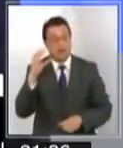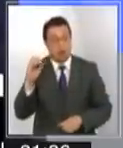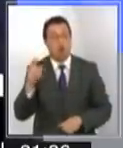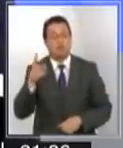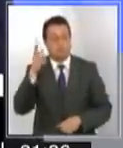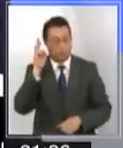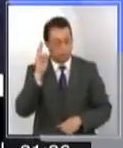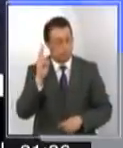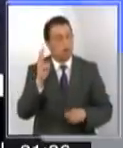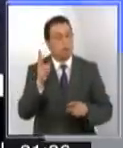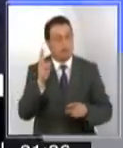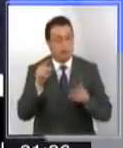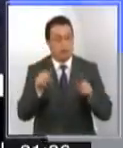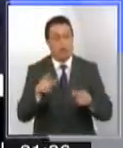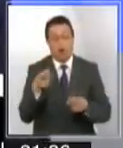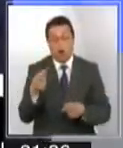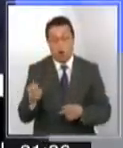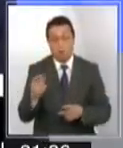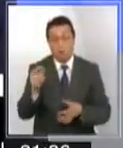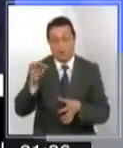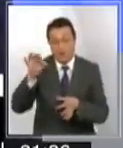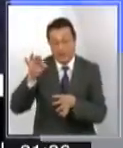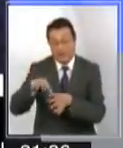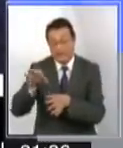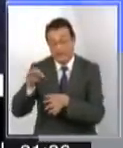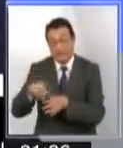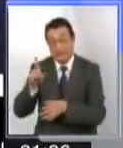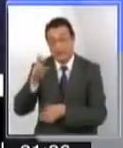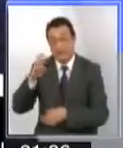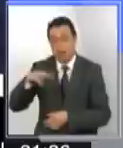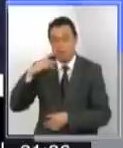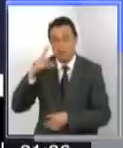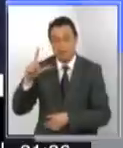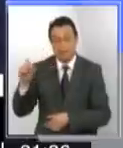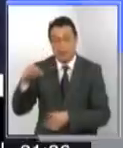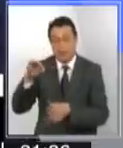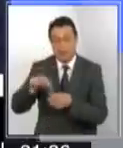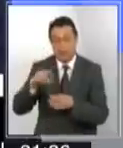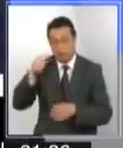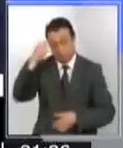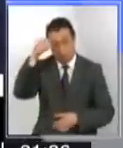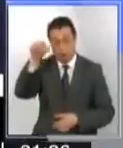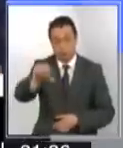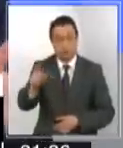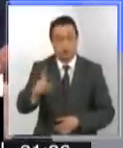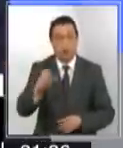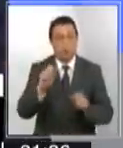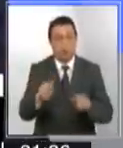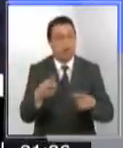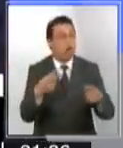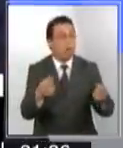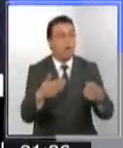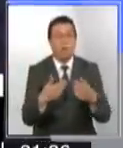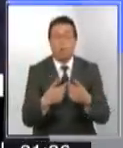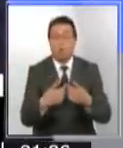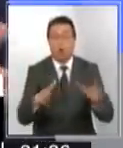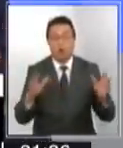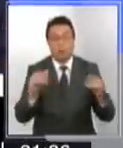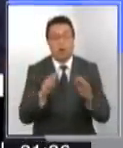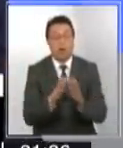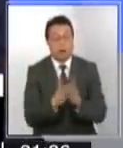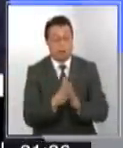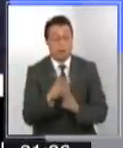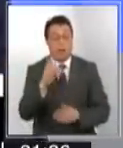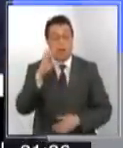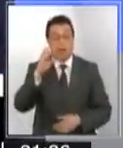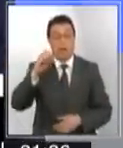el comprarse una semilla de marihuana no está sancionado y lo pueden comprar en cualquier parte, y la revista Cáñamo dice